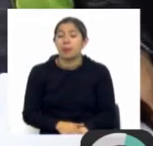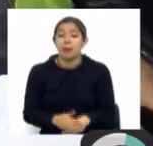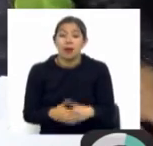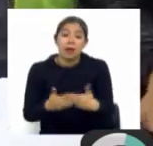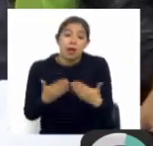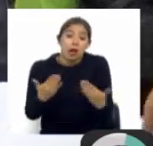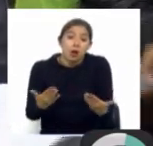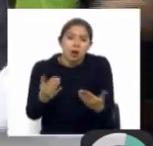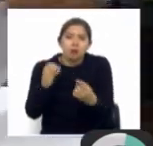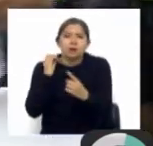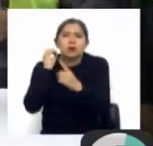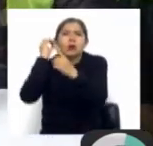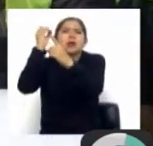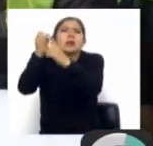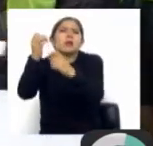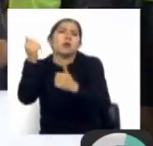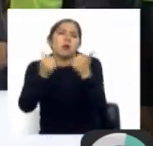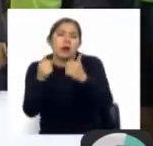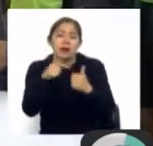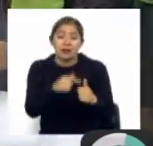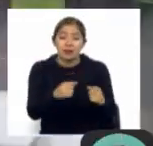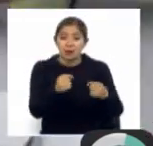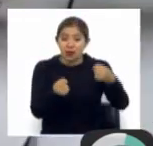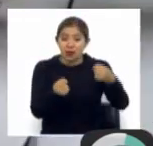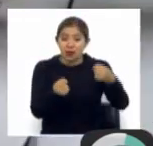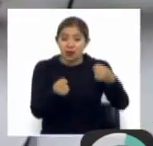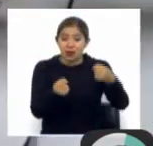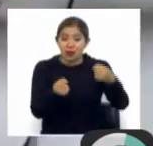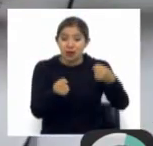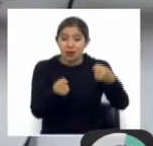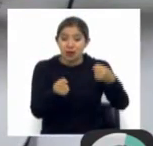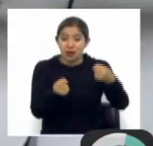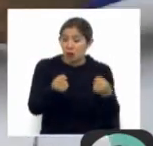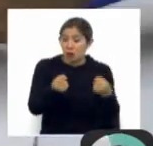idea ahora es que esos vehículos eléctricos que ya están siendo